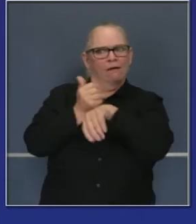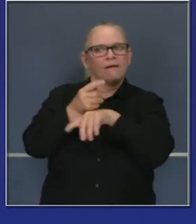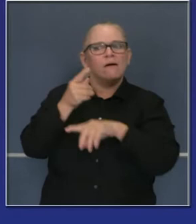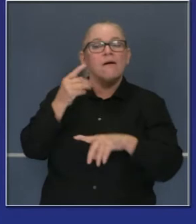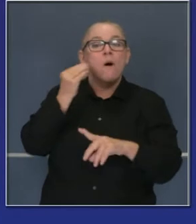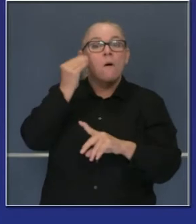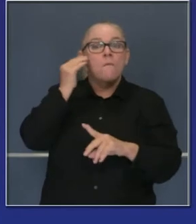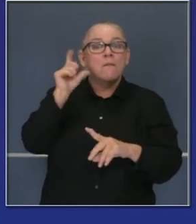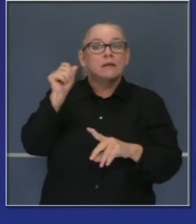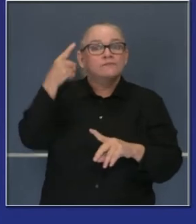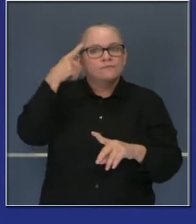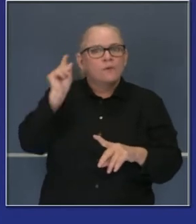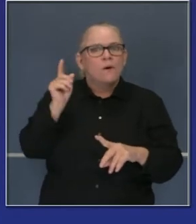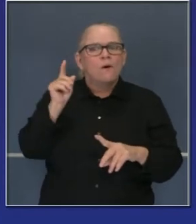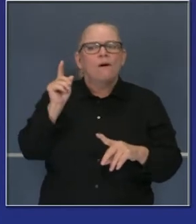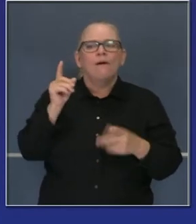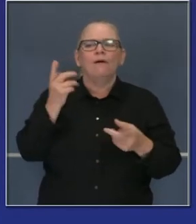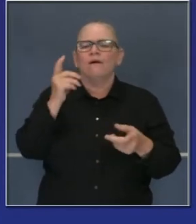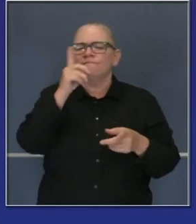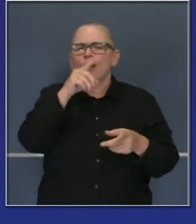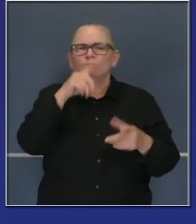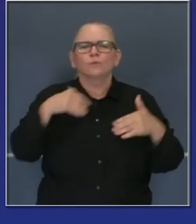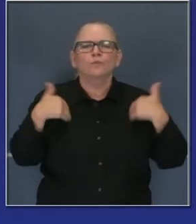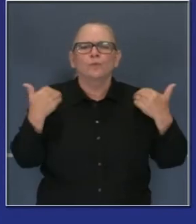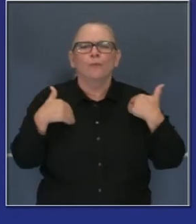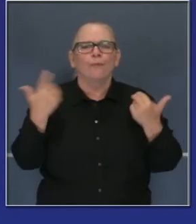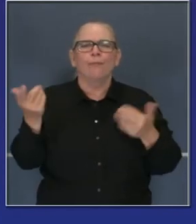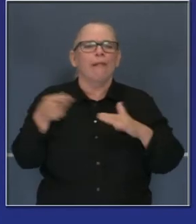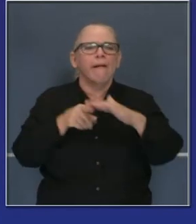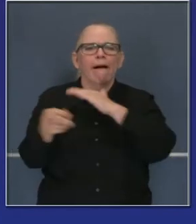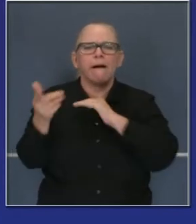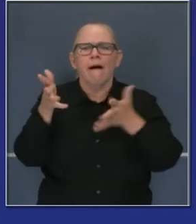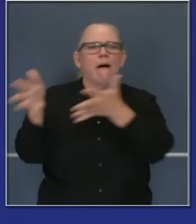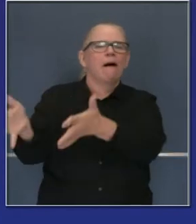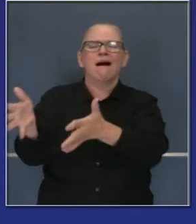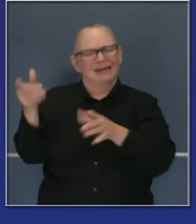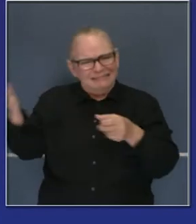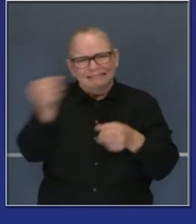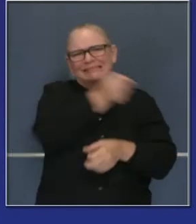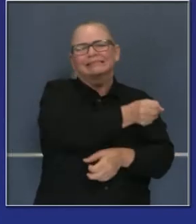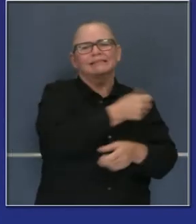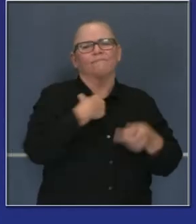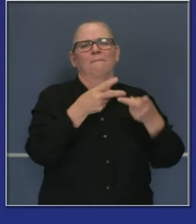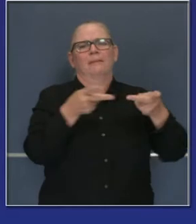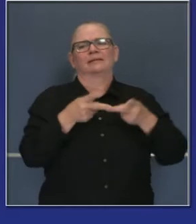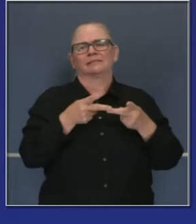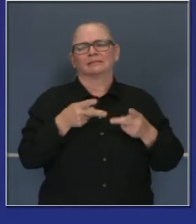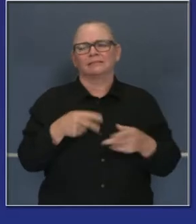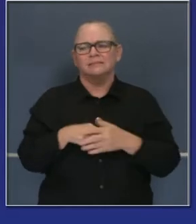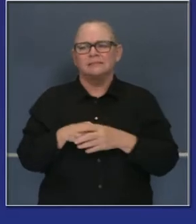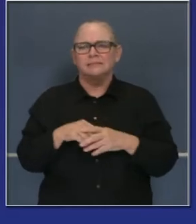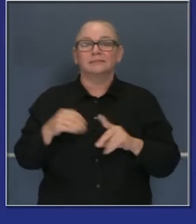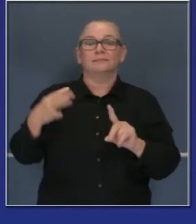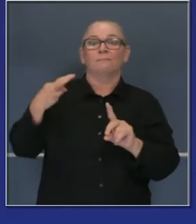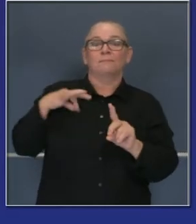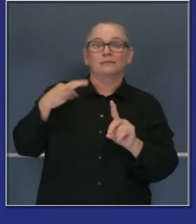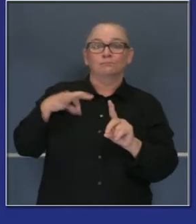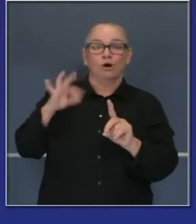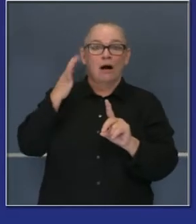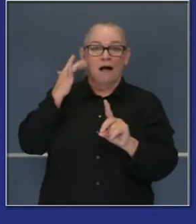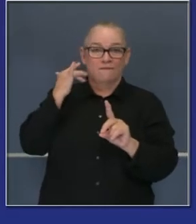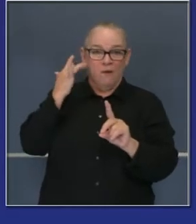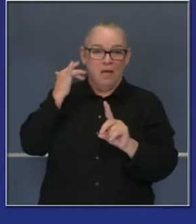los jóvenes desalojados muchos que se han emancipado o que sean el que han caído tras las grietas